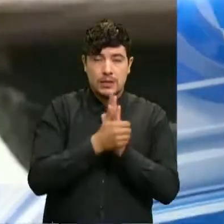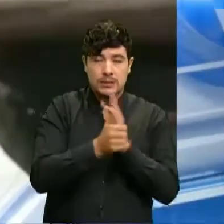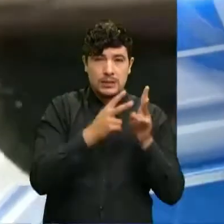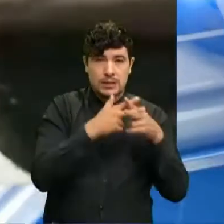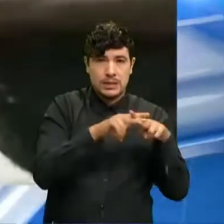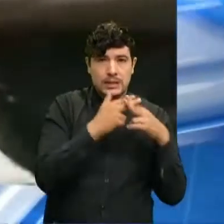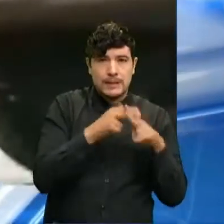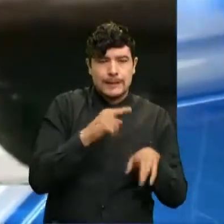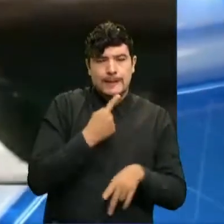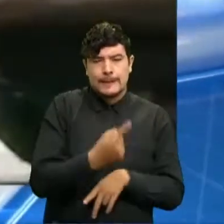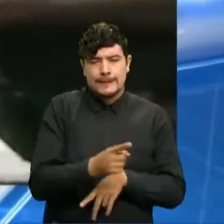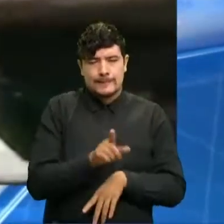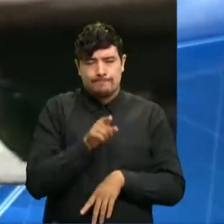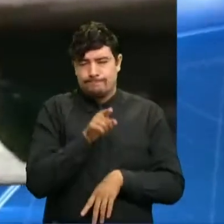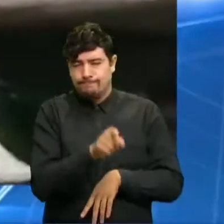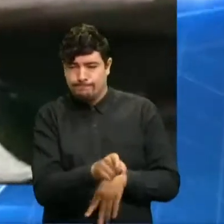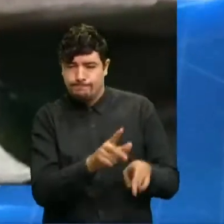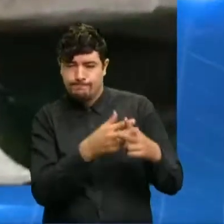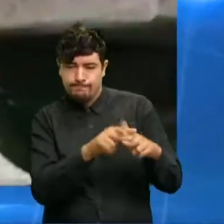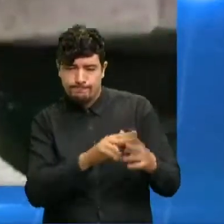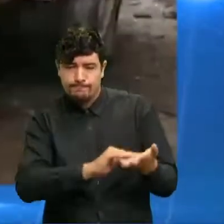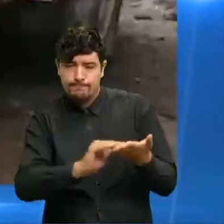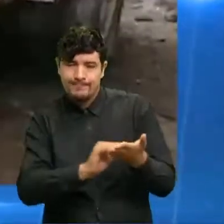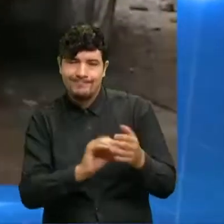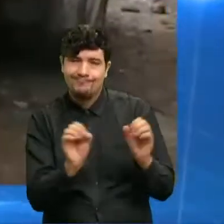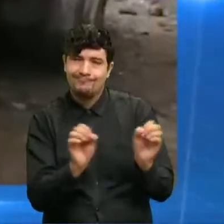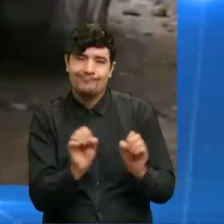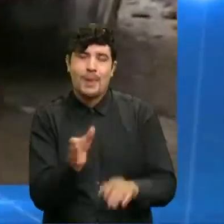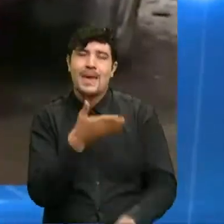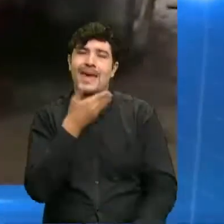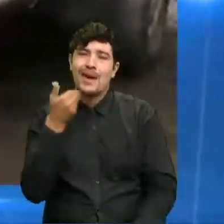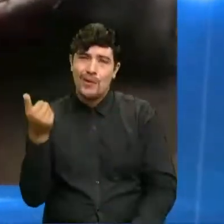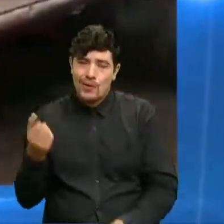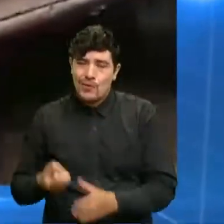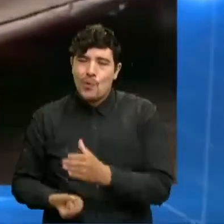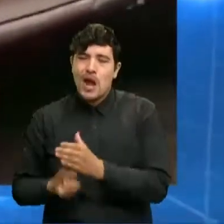estado mecánico y físico es altamente deteriorado y ya también cumplió su vida útil.